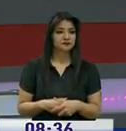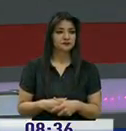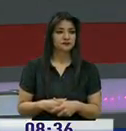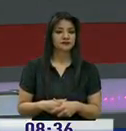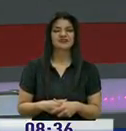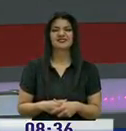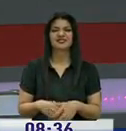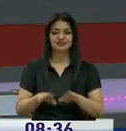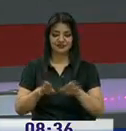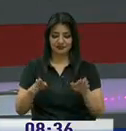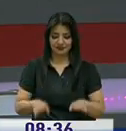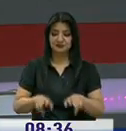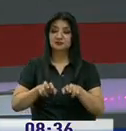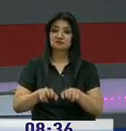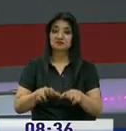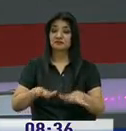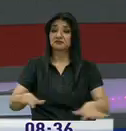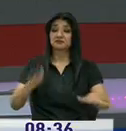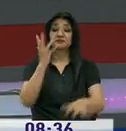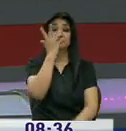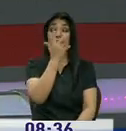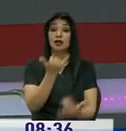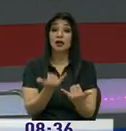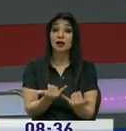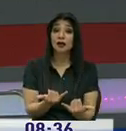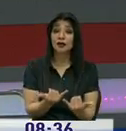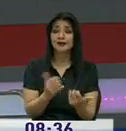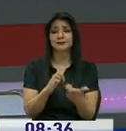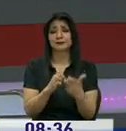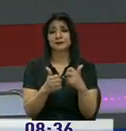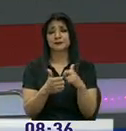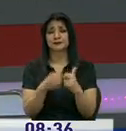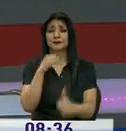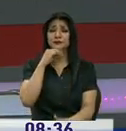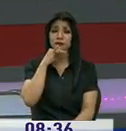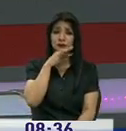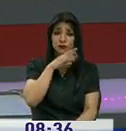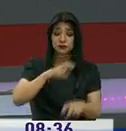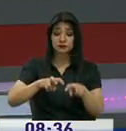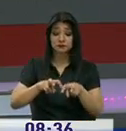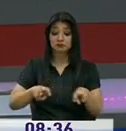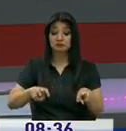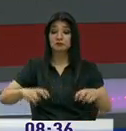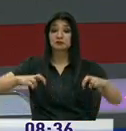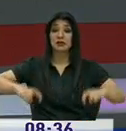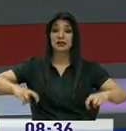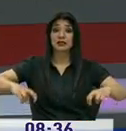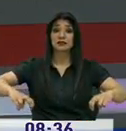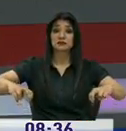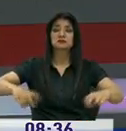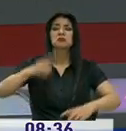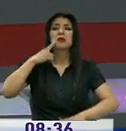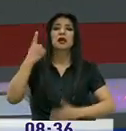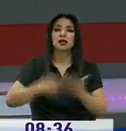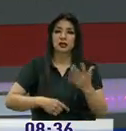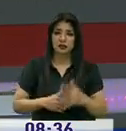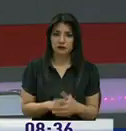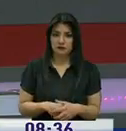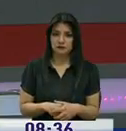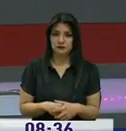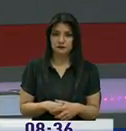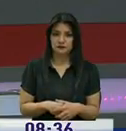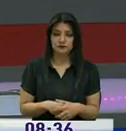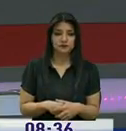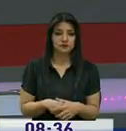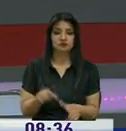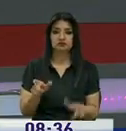bancas para vencer el espacio y hoy causan insalubridad las bancas en nuestra ciudad son para qué sirven autoridades para que el